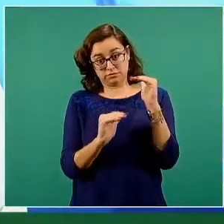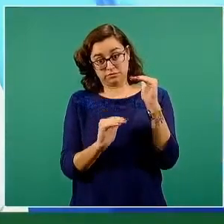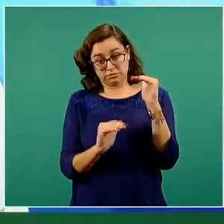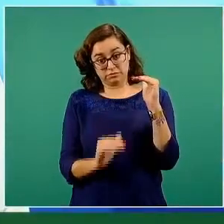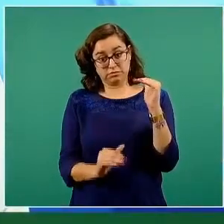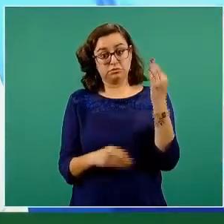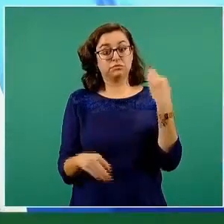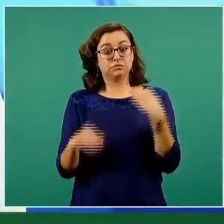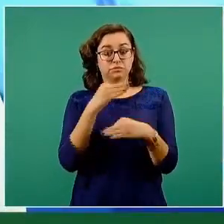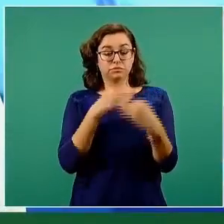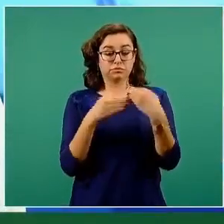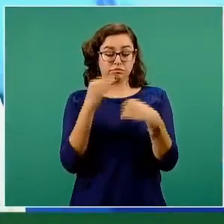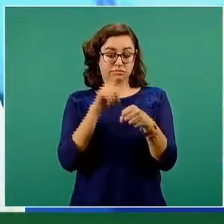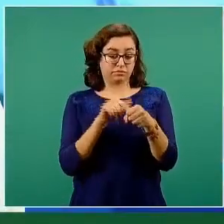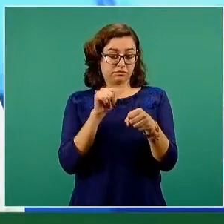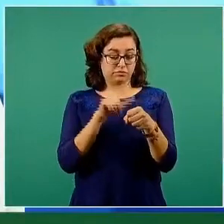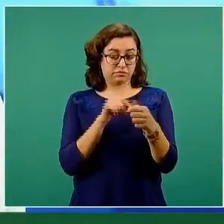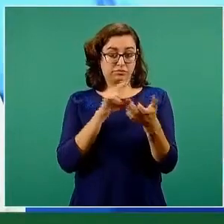semáforo verde,